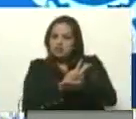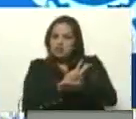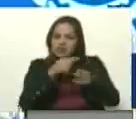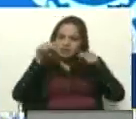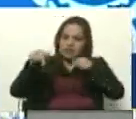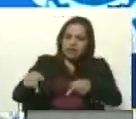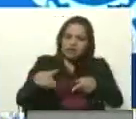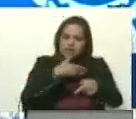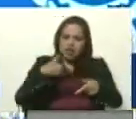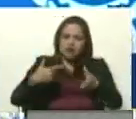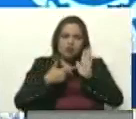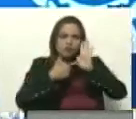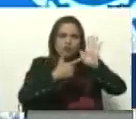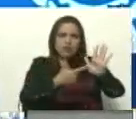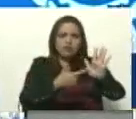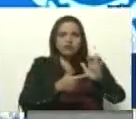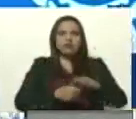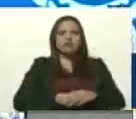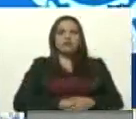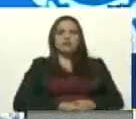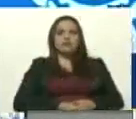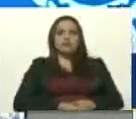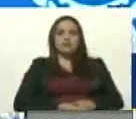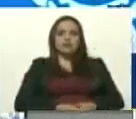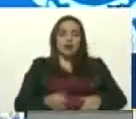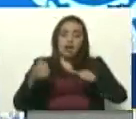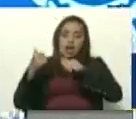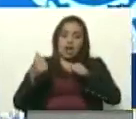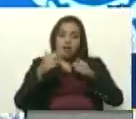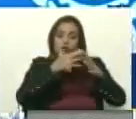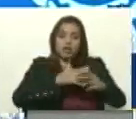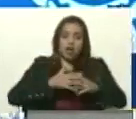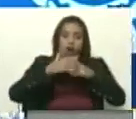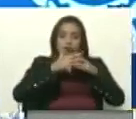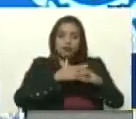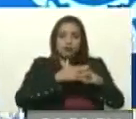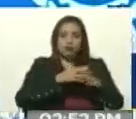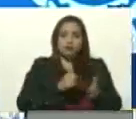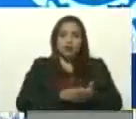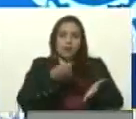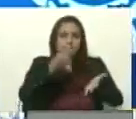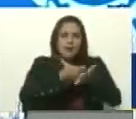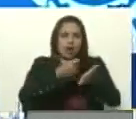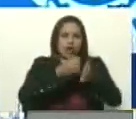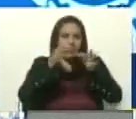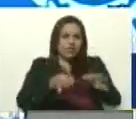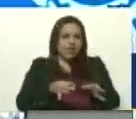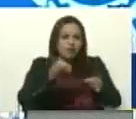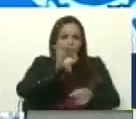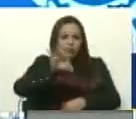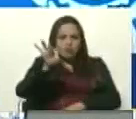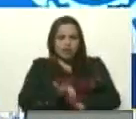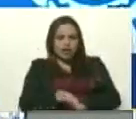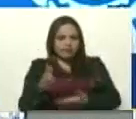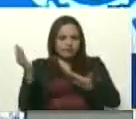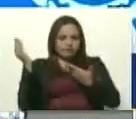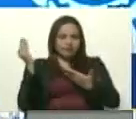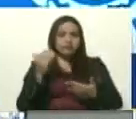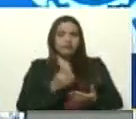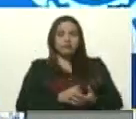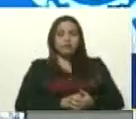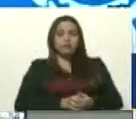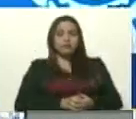y lo quiero mostrar. Esto es Estados Unidos, productividad y salarios reales promedio.